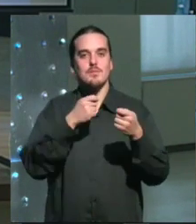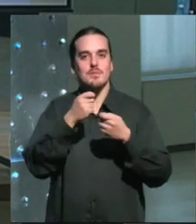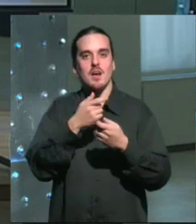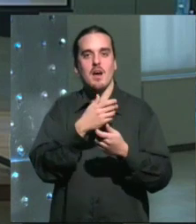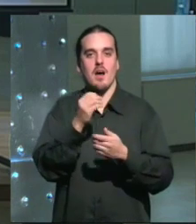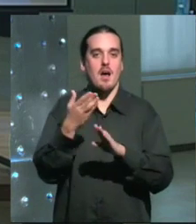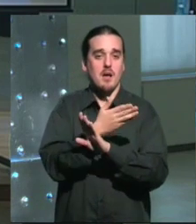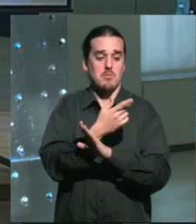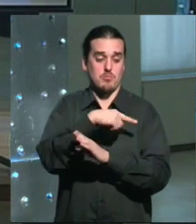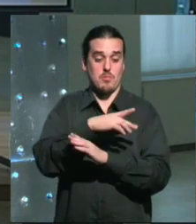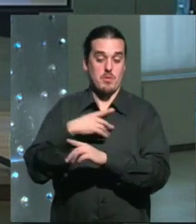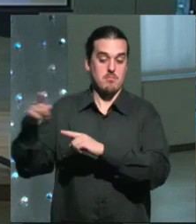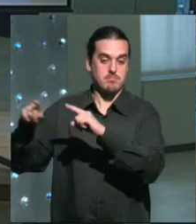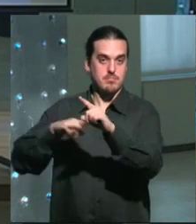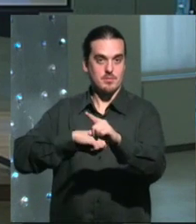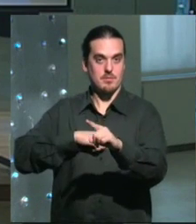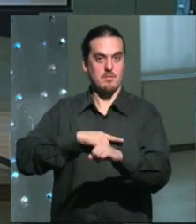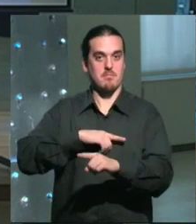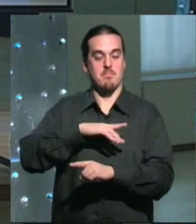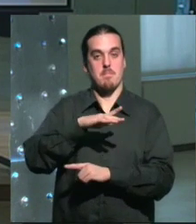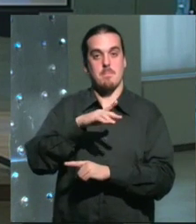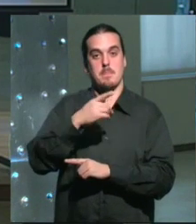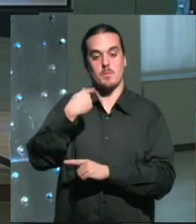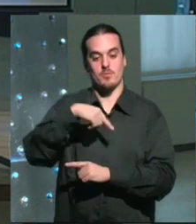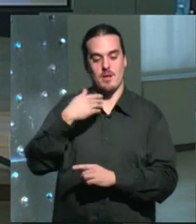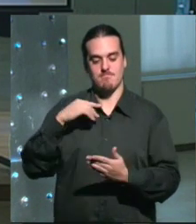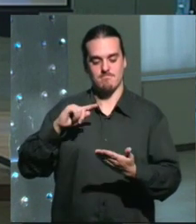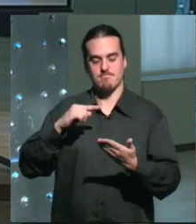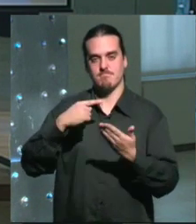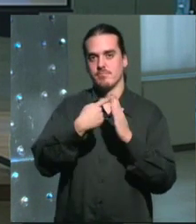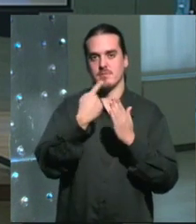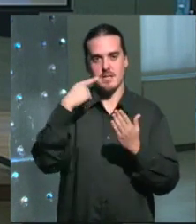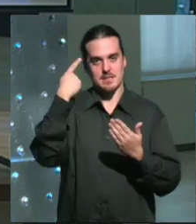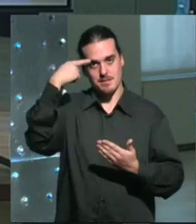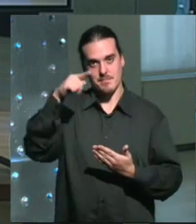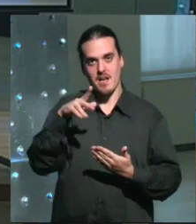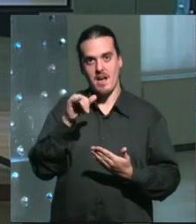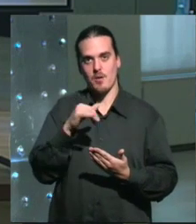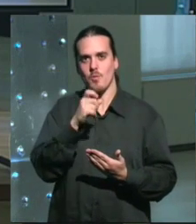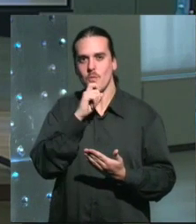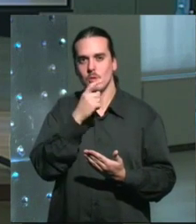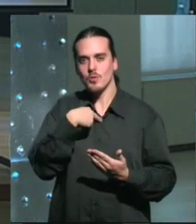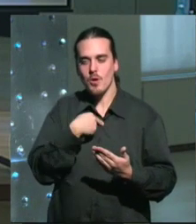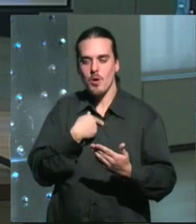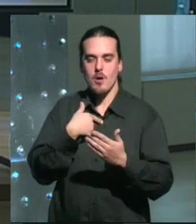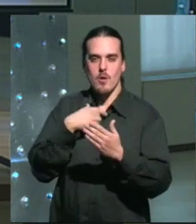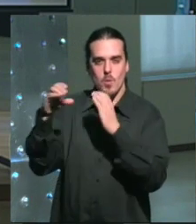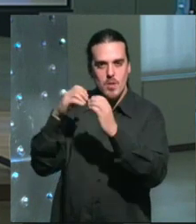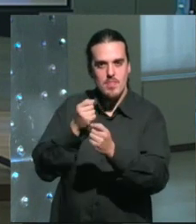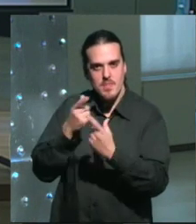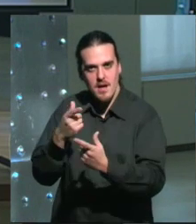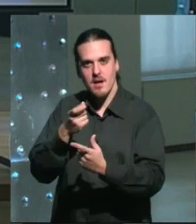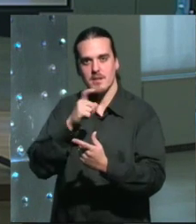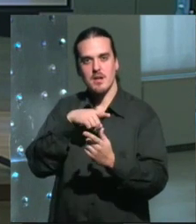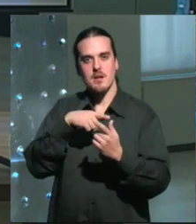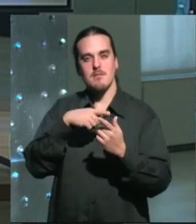datos y decir reforma sanitaria. Inmediatamente recibía, en cuestión de segundos, argumentos, cifras, datos, estadísticas